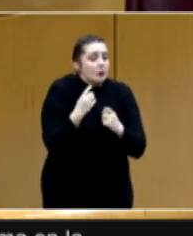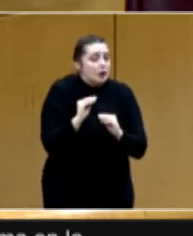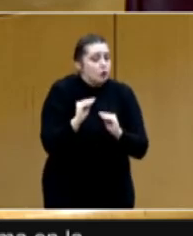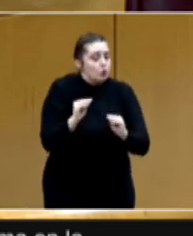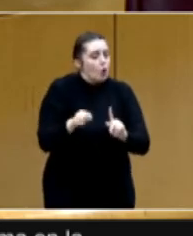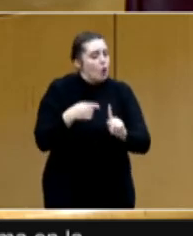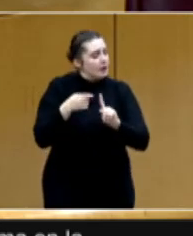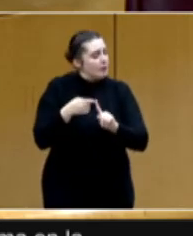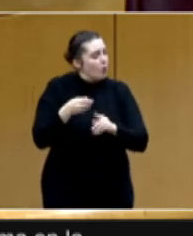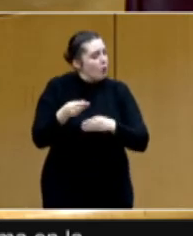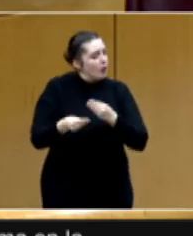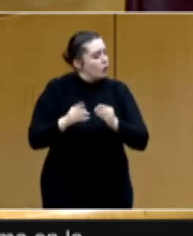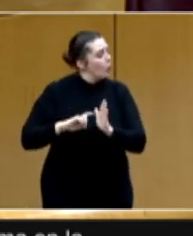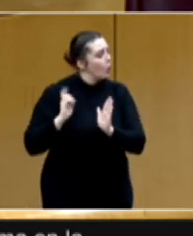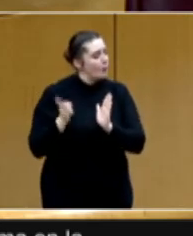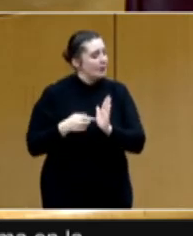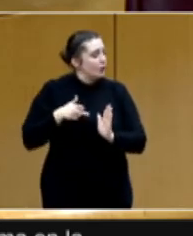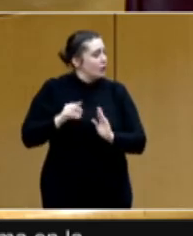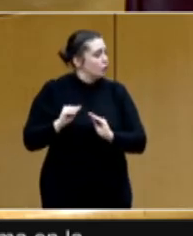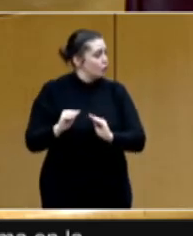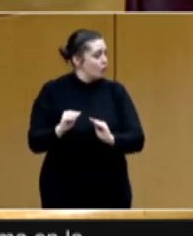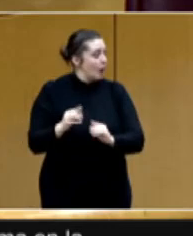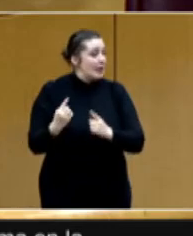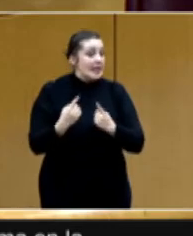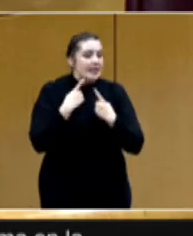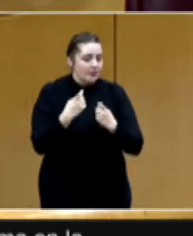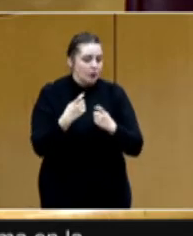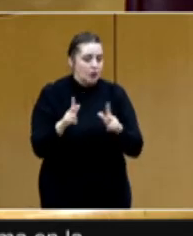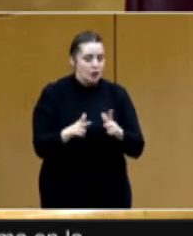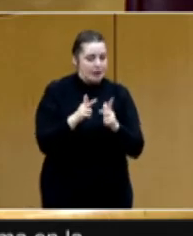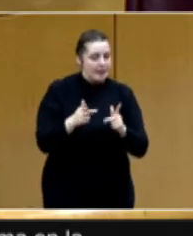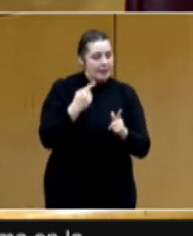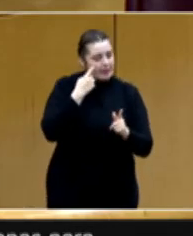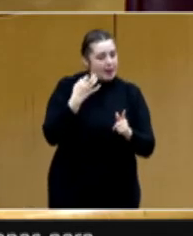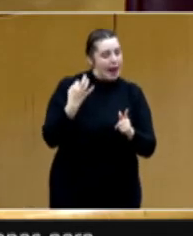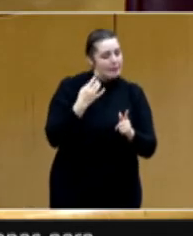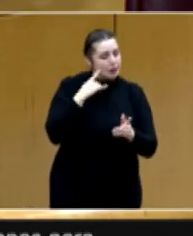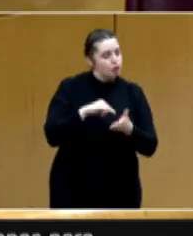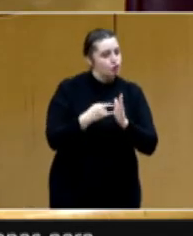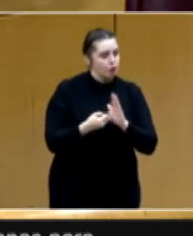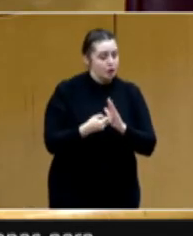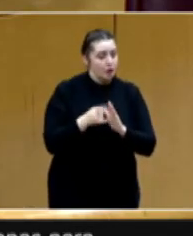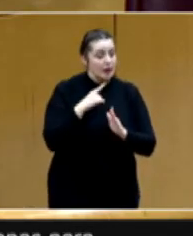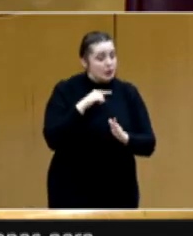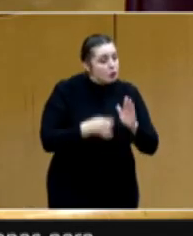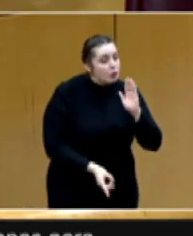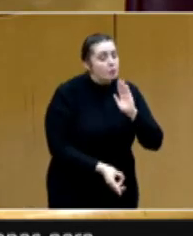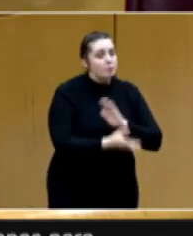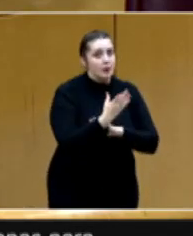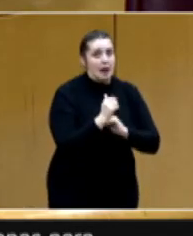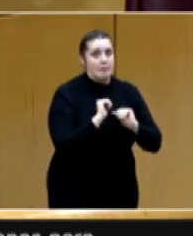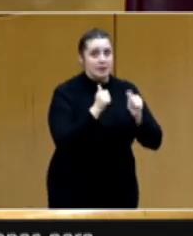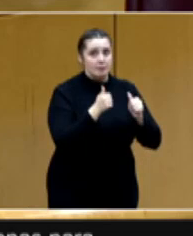pleno de sus derechos para esto nació en desde esta óptica judicial a la que me refería